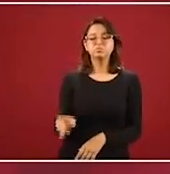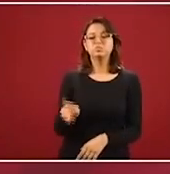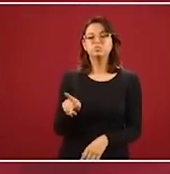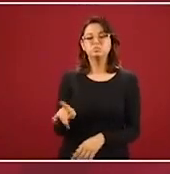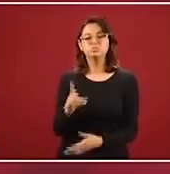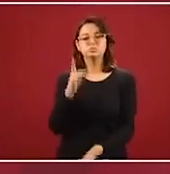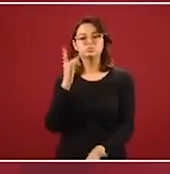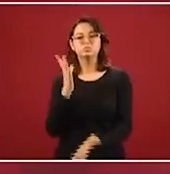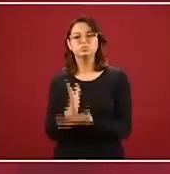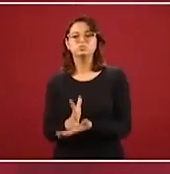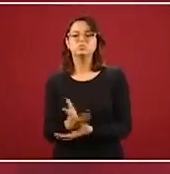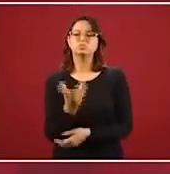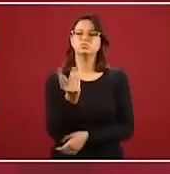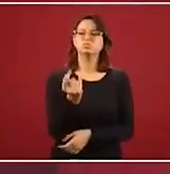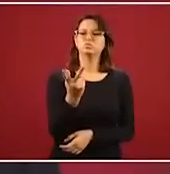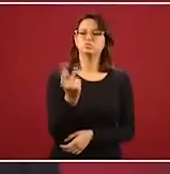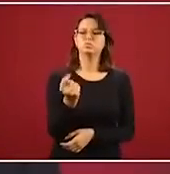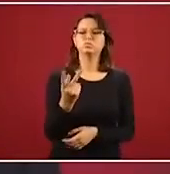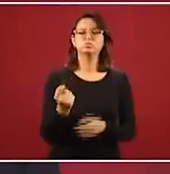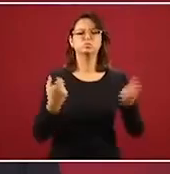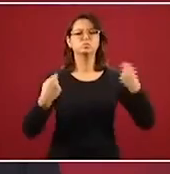enfrente de la televisión